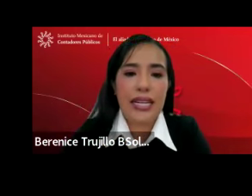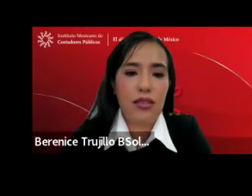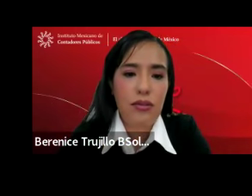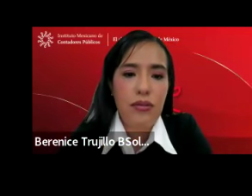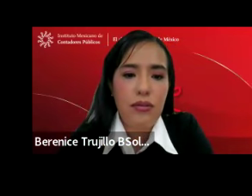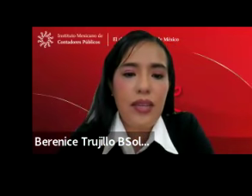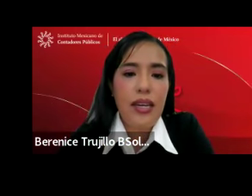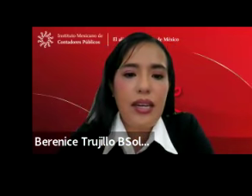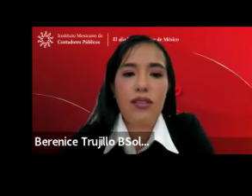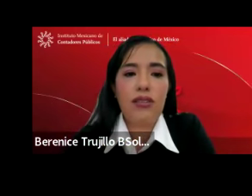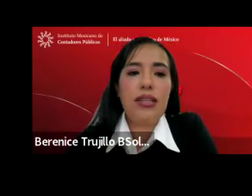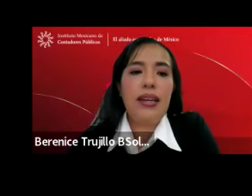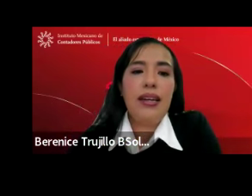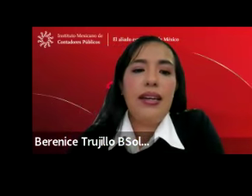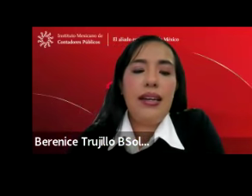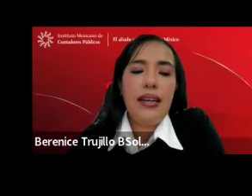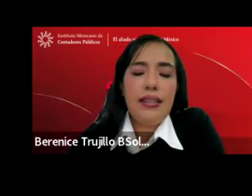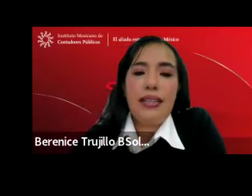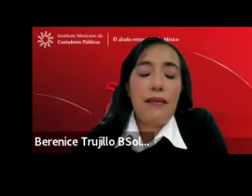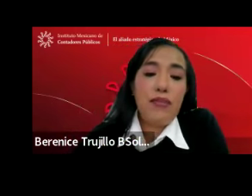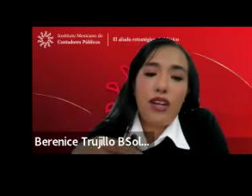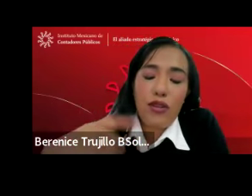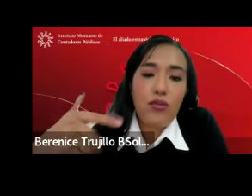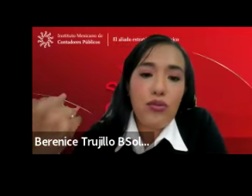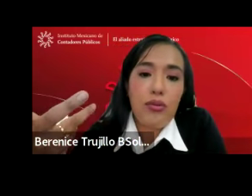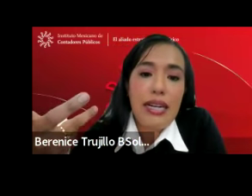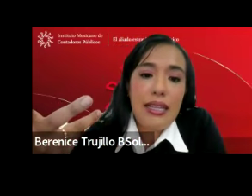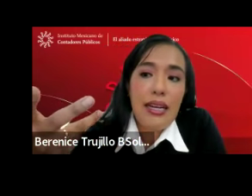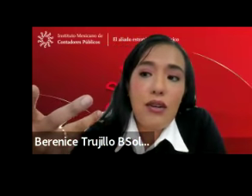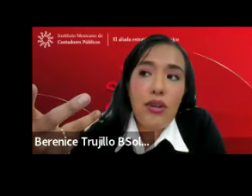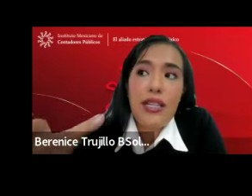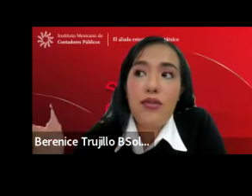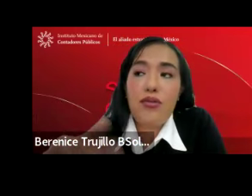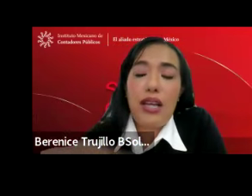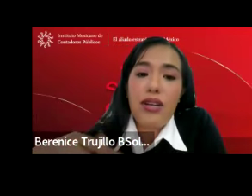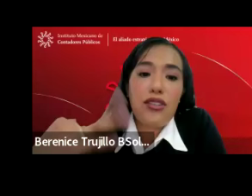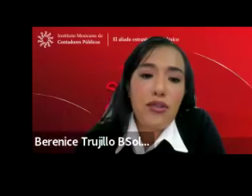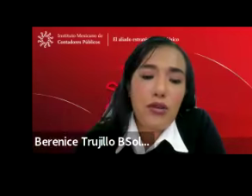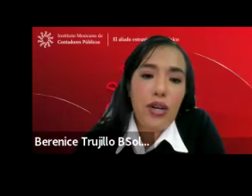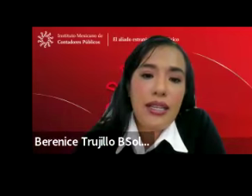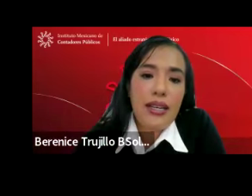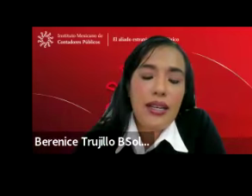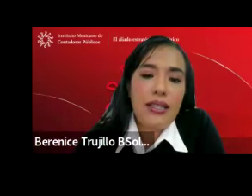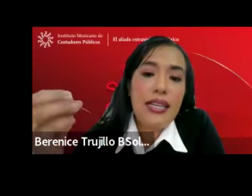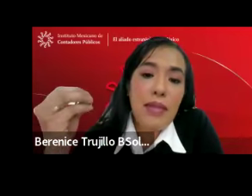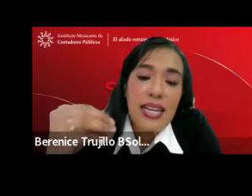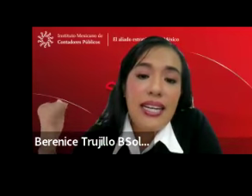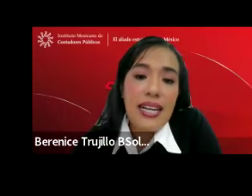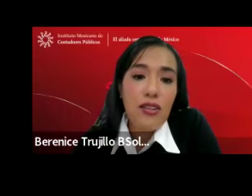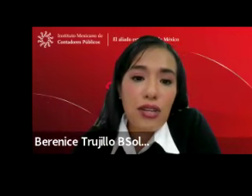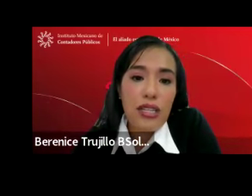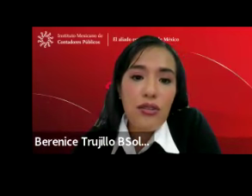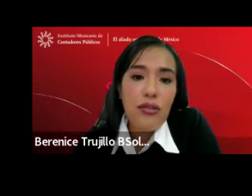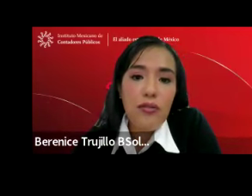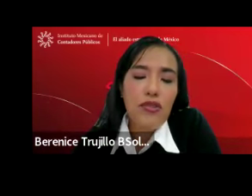quiero aportar esto, ¿no? Entonces, sabemos que no es un cliente recurrente, no es una donación recurrente. Si me